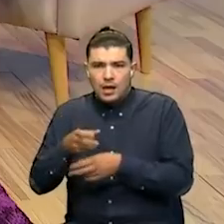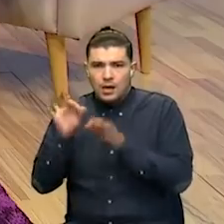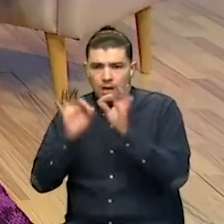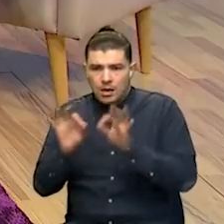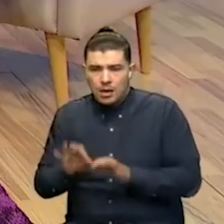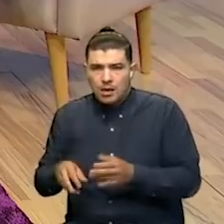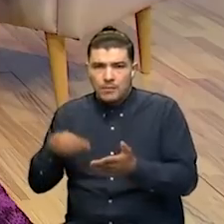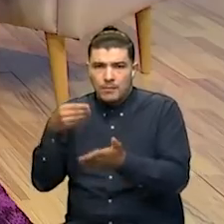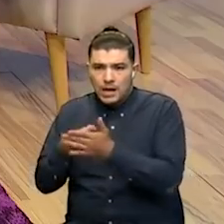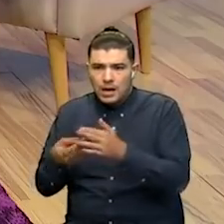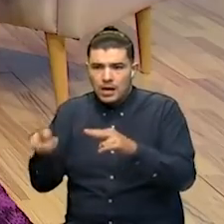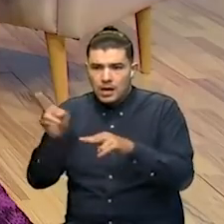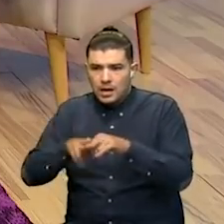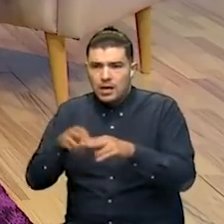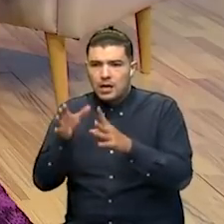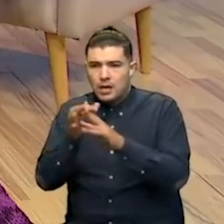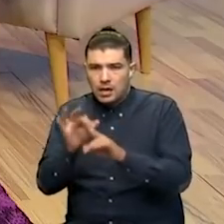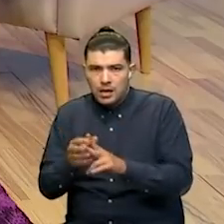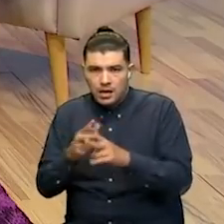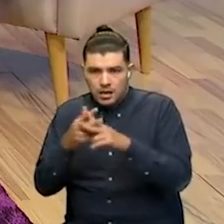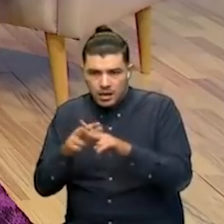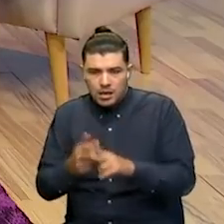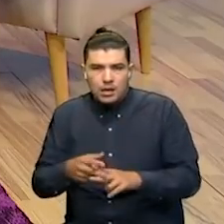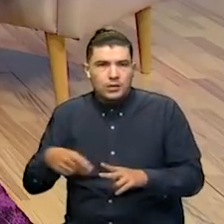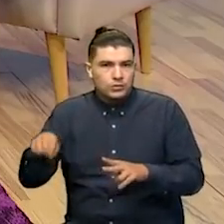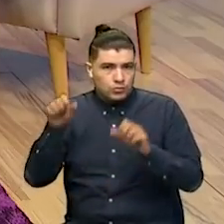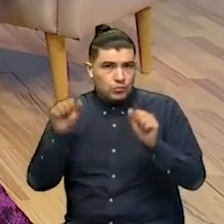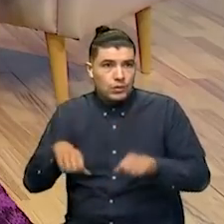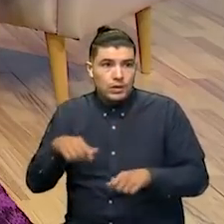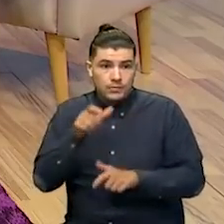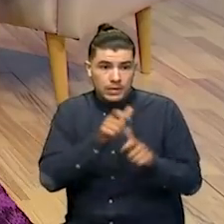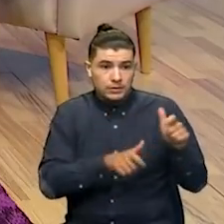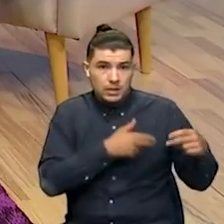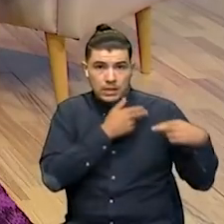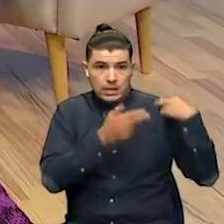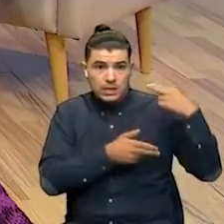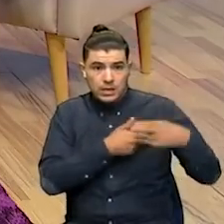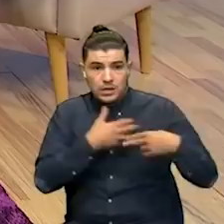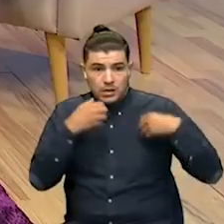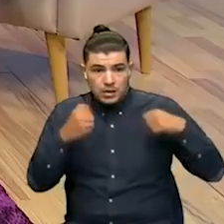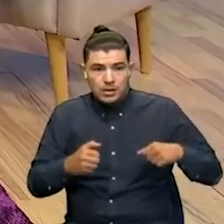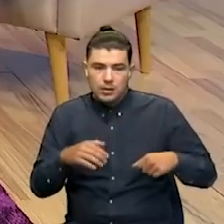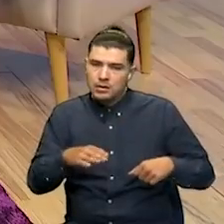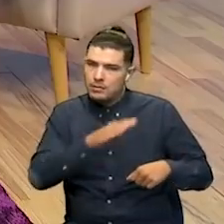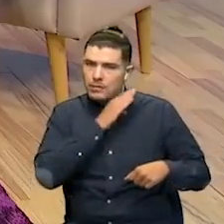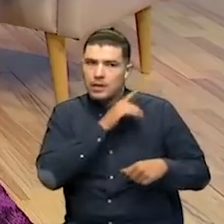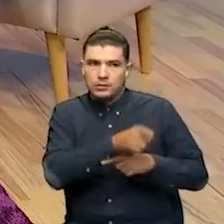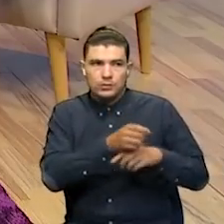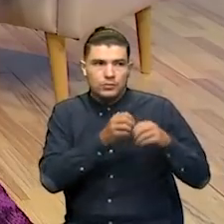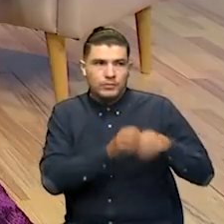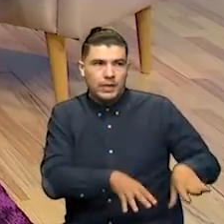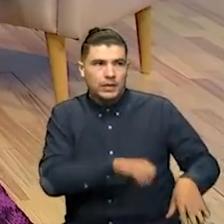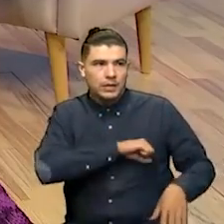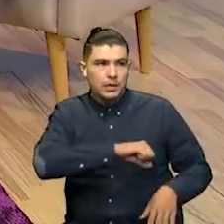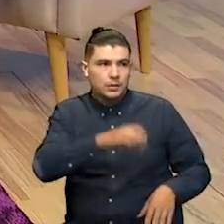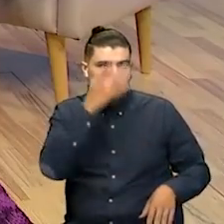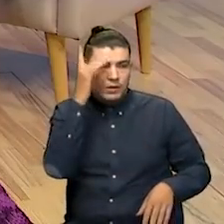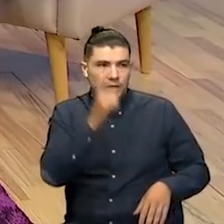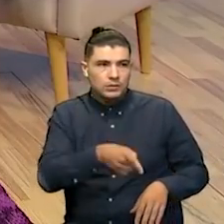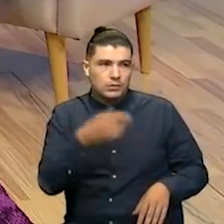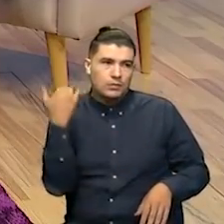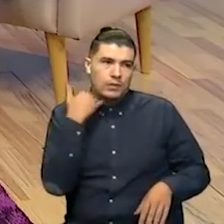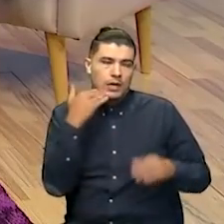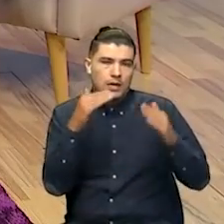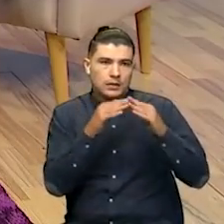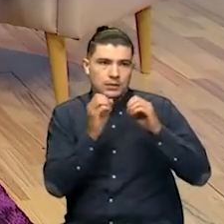arreglaron, pagaron impuestos, etc. Uh-huh. Entonces ellos pueden, y los herederos o los propietarios pues perderían esos derechos por haber abandonado